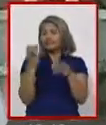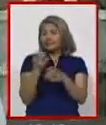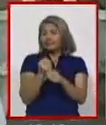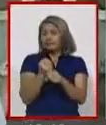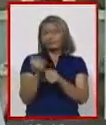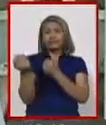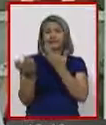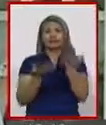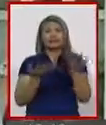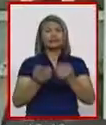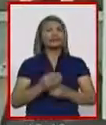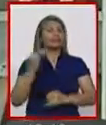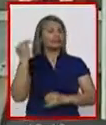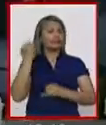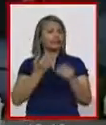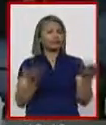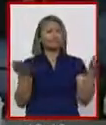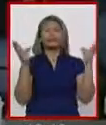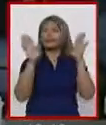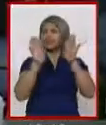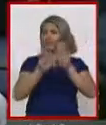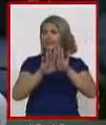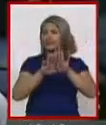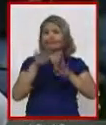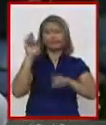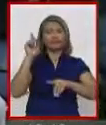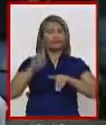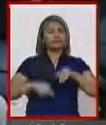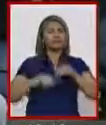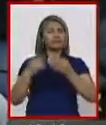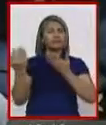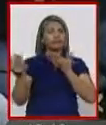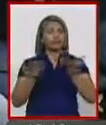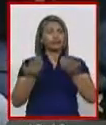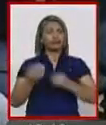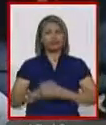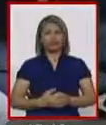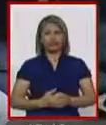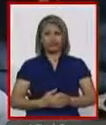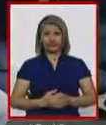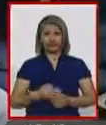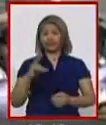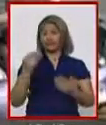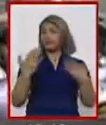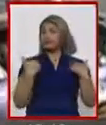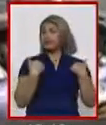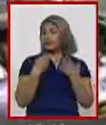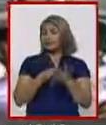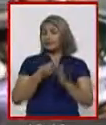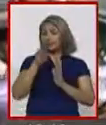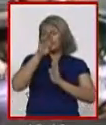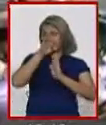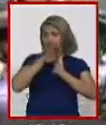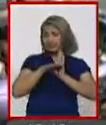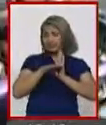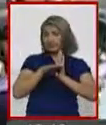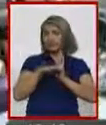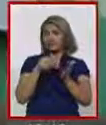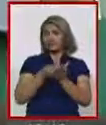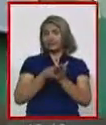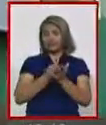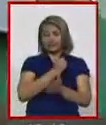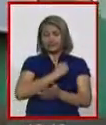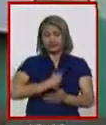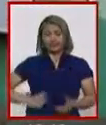y finalmente cerrar sus puertas porque así no podemos seguir funcionando no tiene presupuesto le han disminuido el presupuesto a la